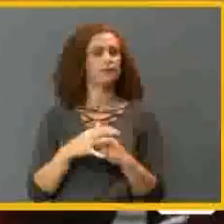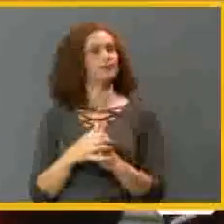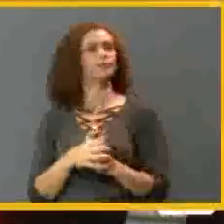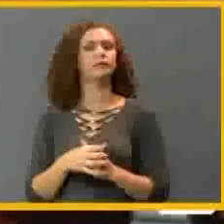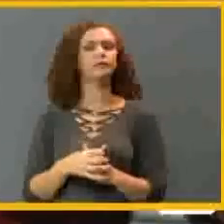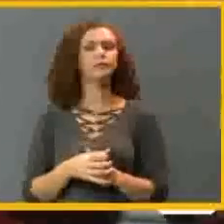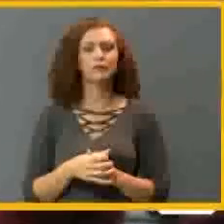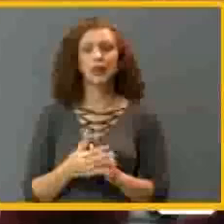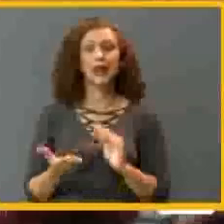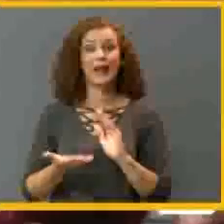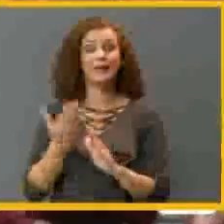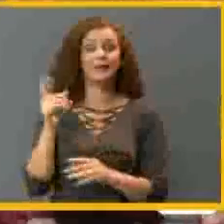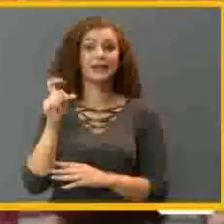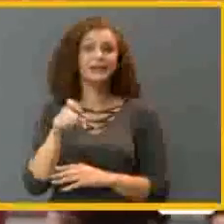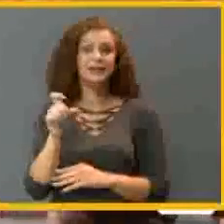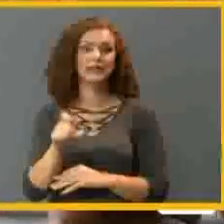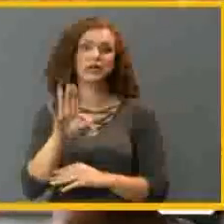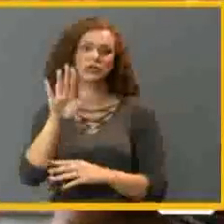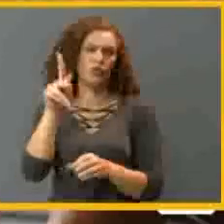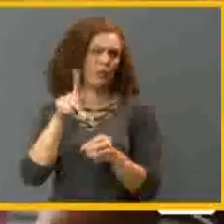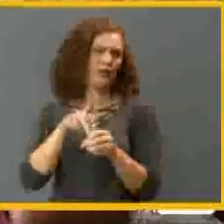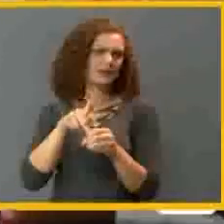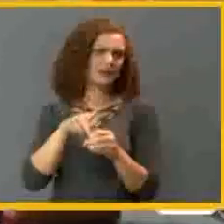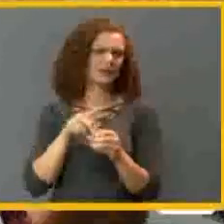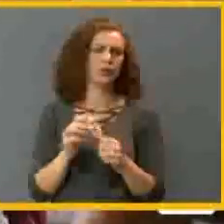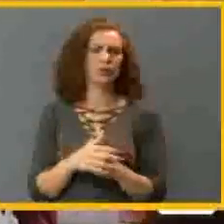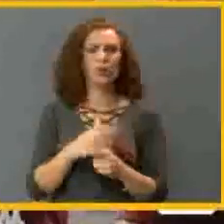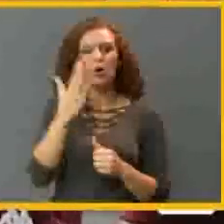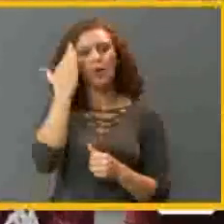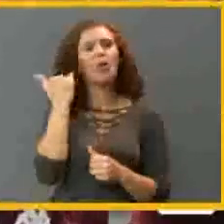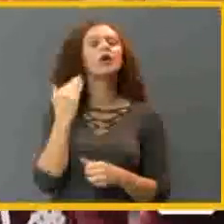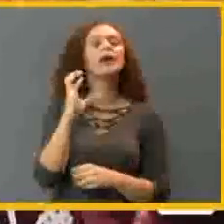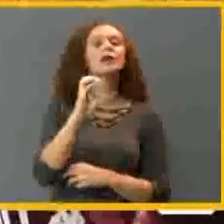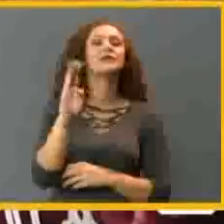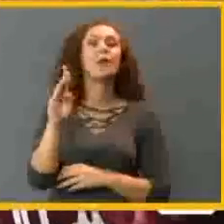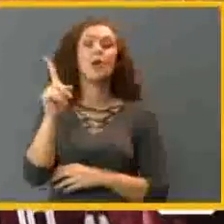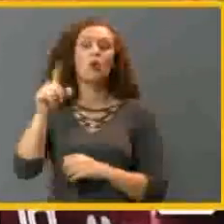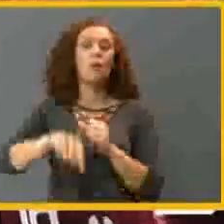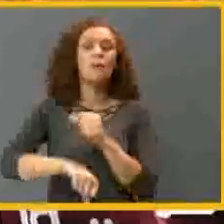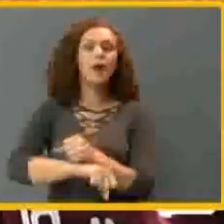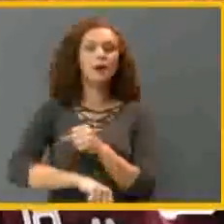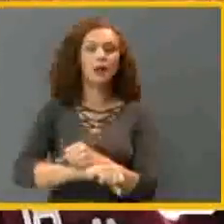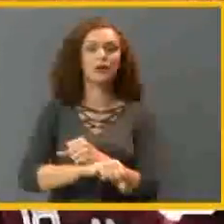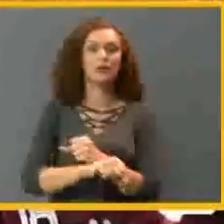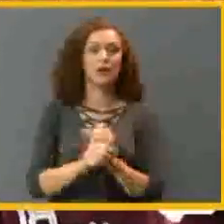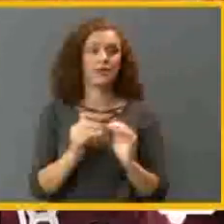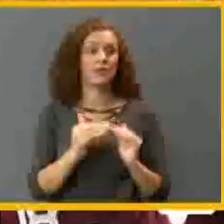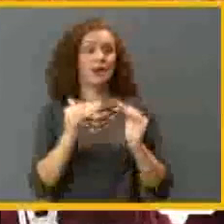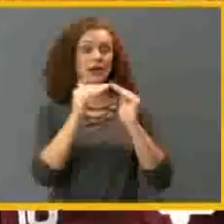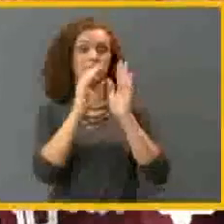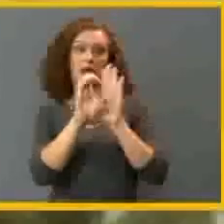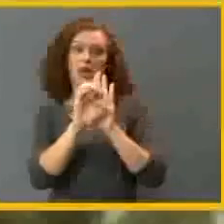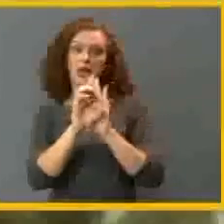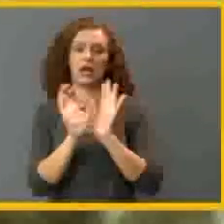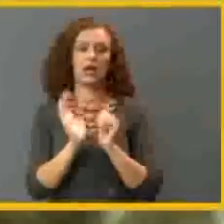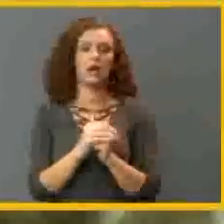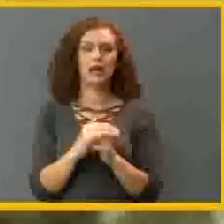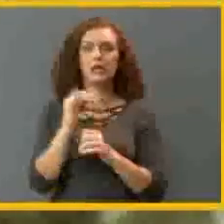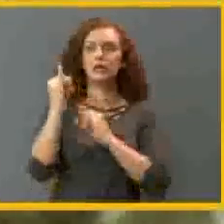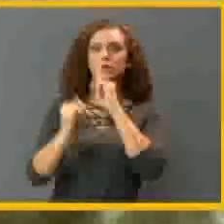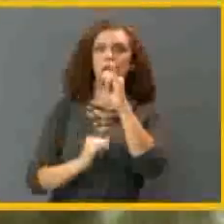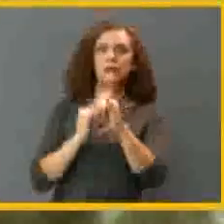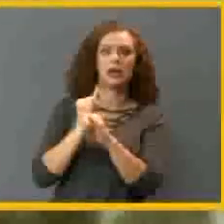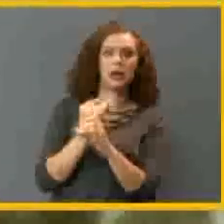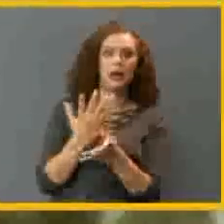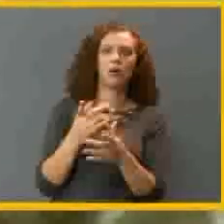Casi necesaria su participación, porque Cristian en un partido de nivel, por ejemplo, como